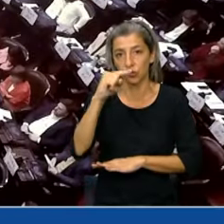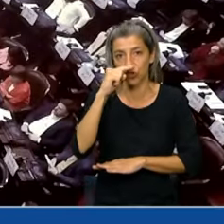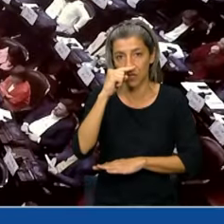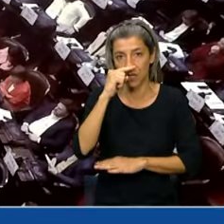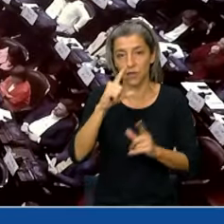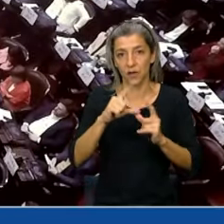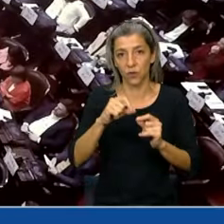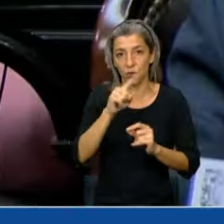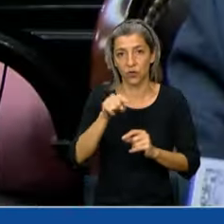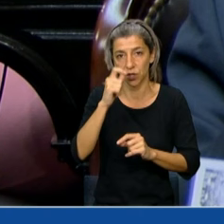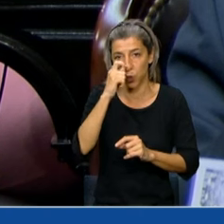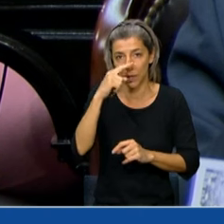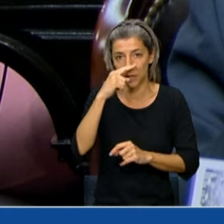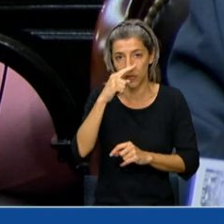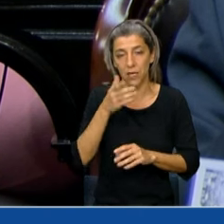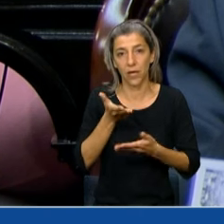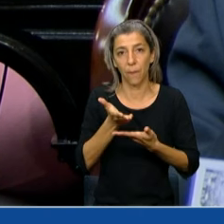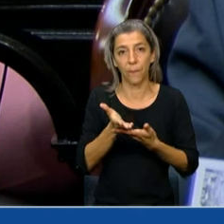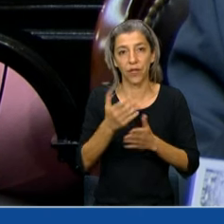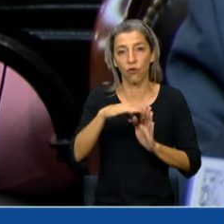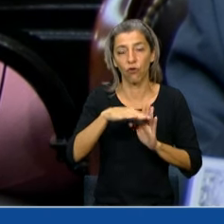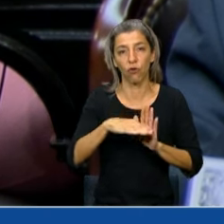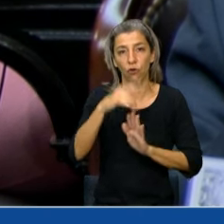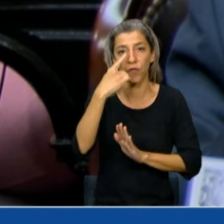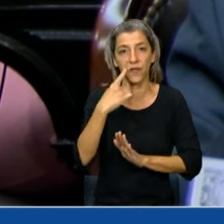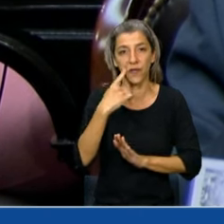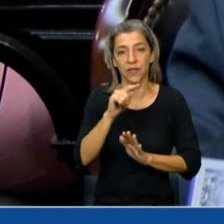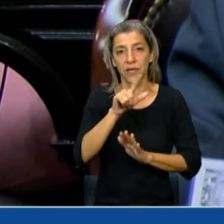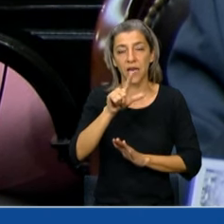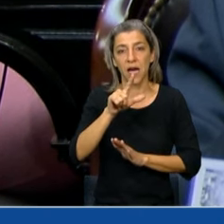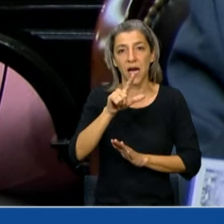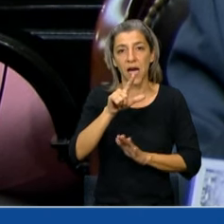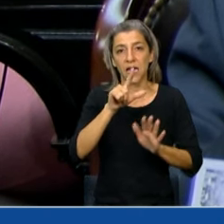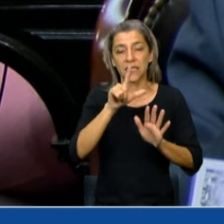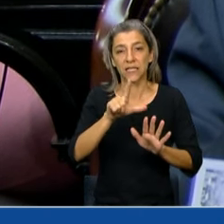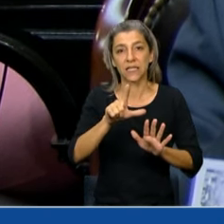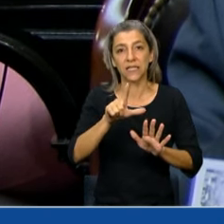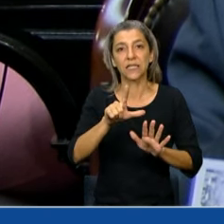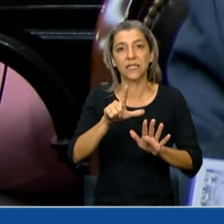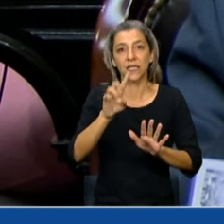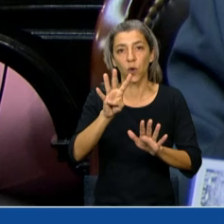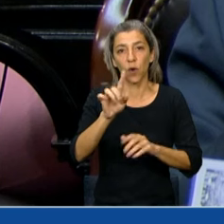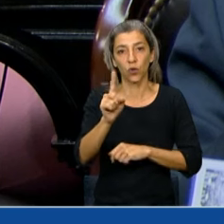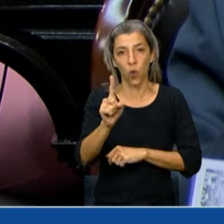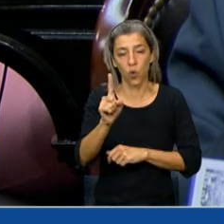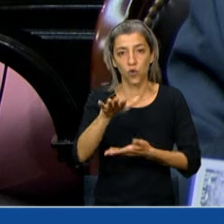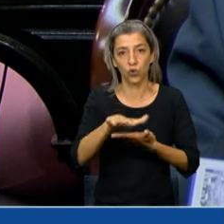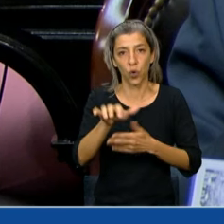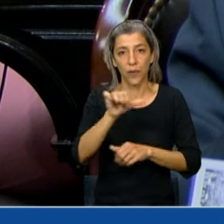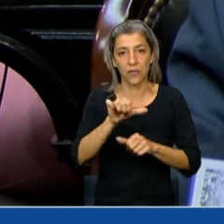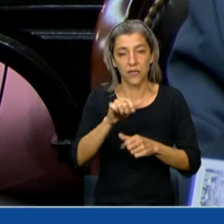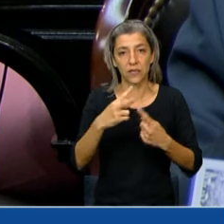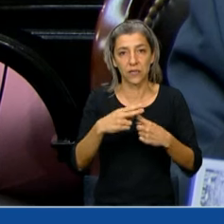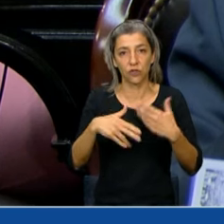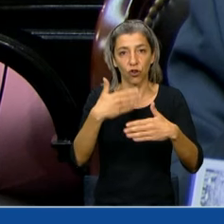del reglamento aplazar la orden del día 741 en ciencia tecnología e Innovación 2030 Hasta